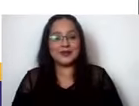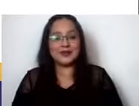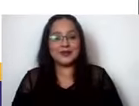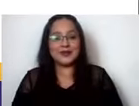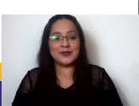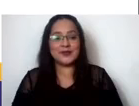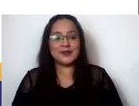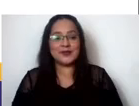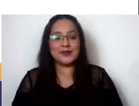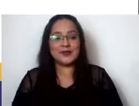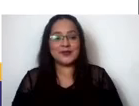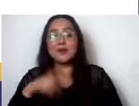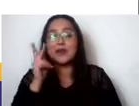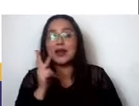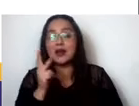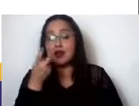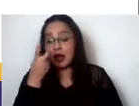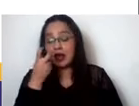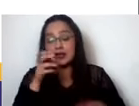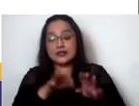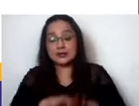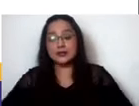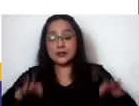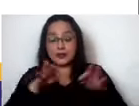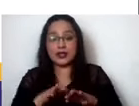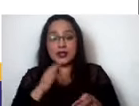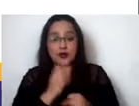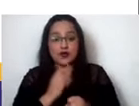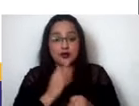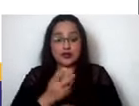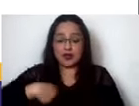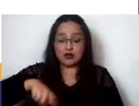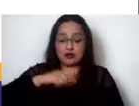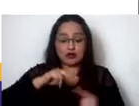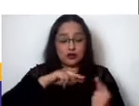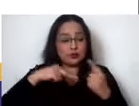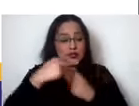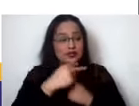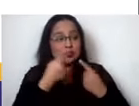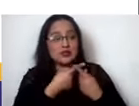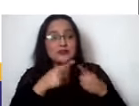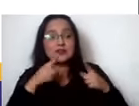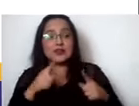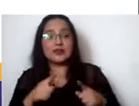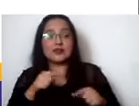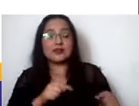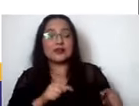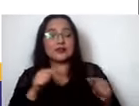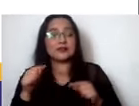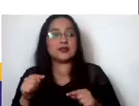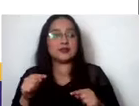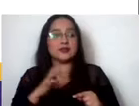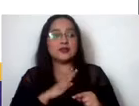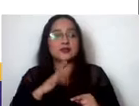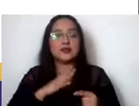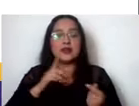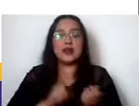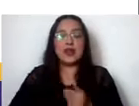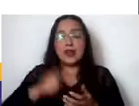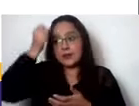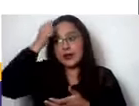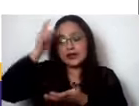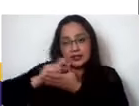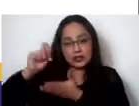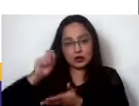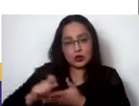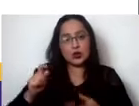Pero es justo la importancia de poder pensar aquí desde diferentes ámbitos, desde el derecho, desde la literatura, desde el ensayo en este caso,